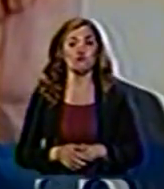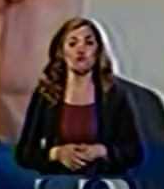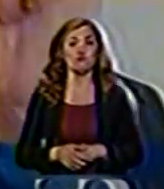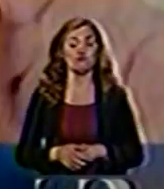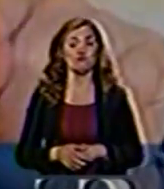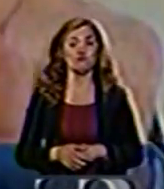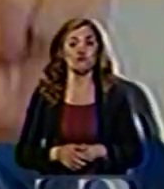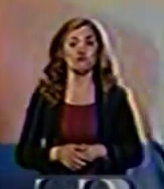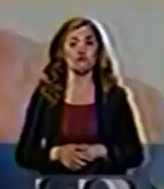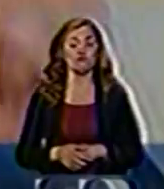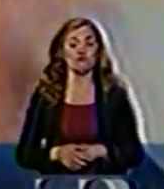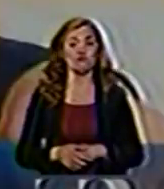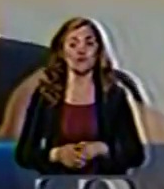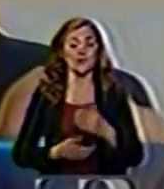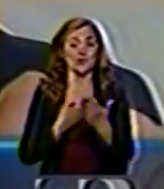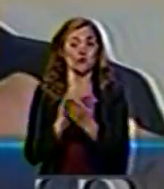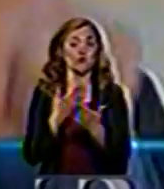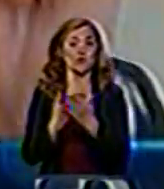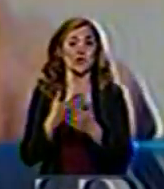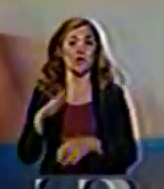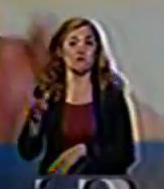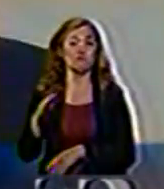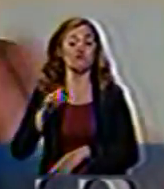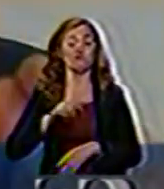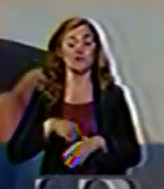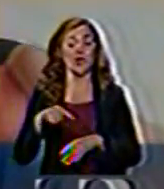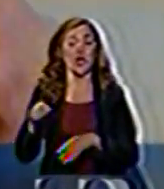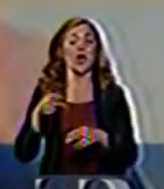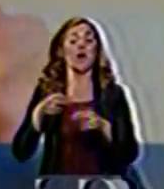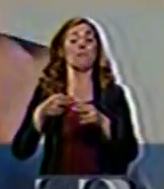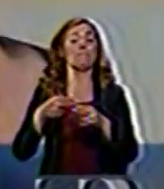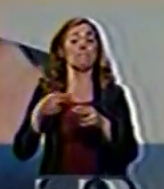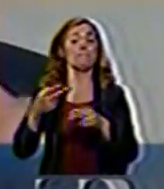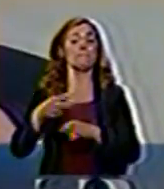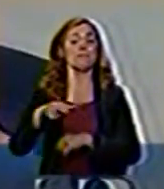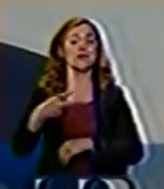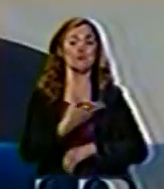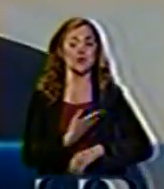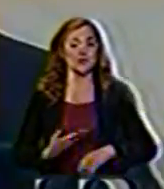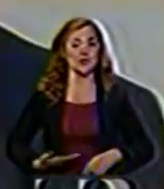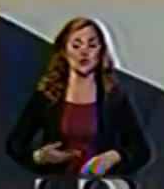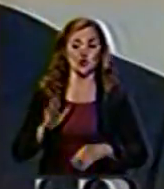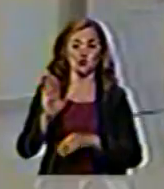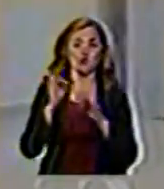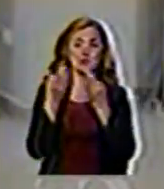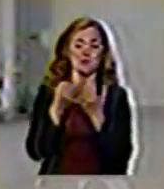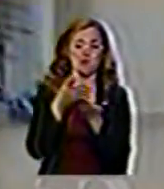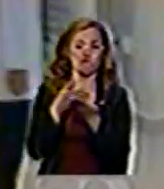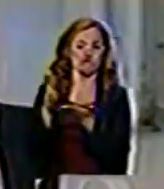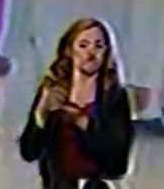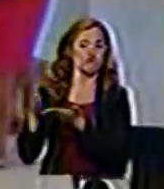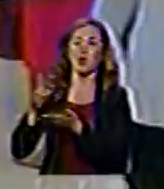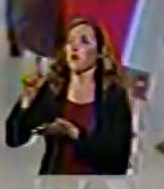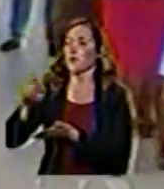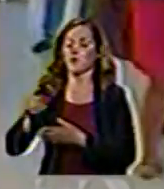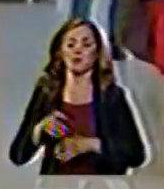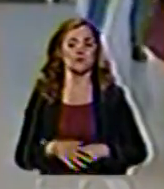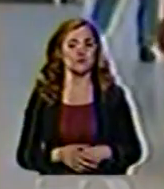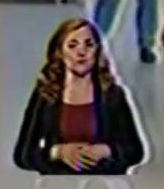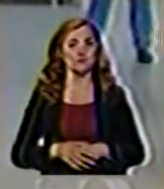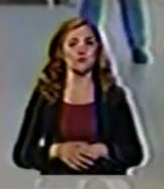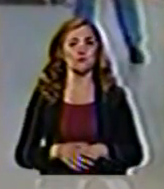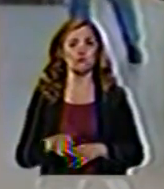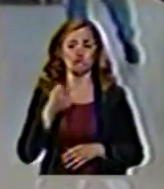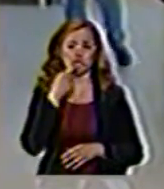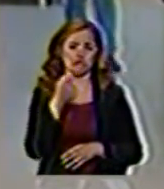la señora o señorita Vicuña de que sus parientes sean despojados de esas funciones públicas? Vicuña no desconoce tener varios